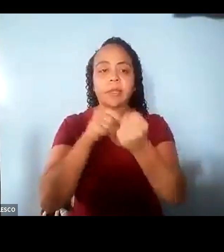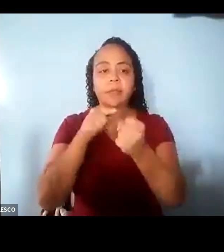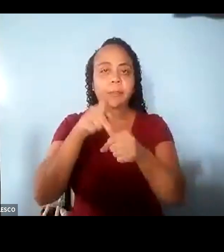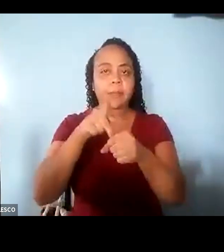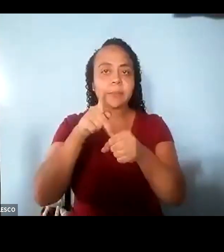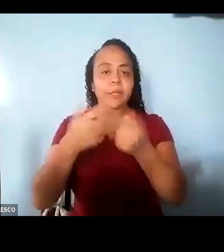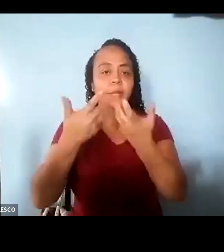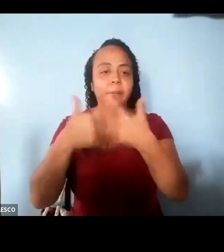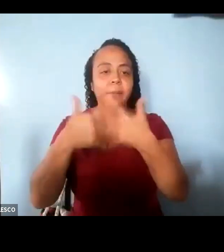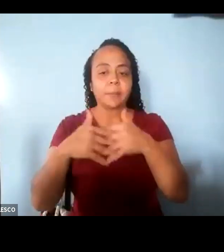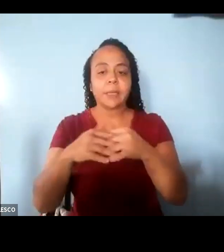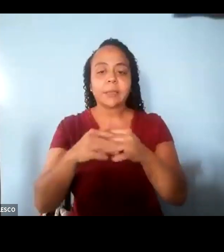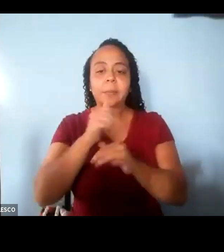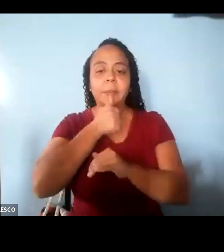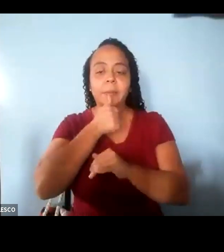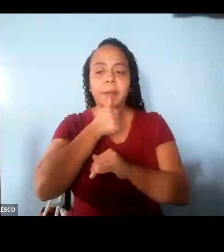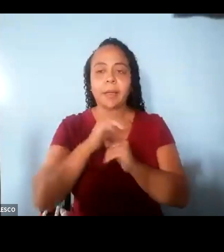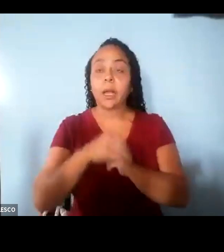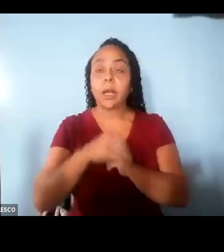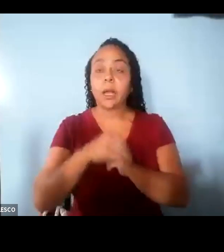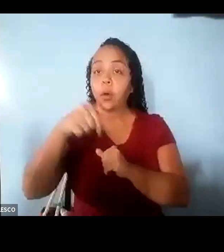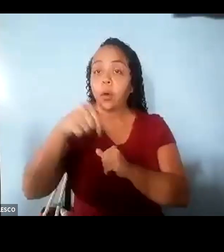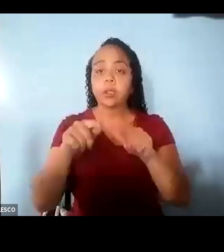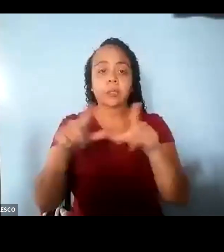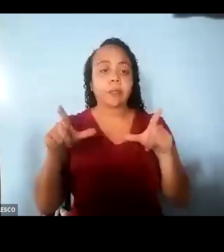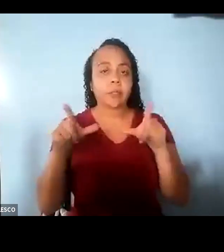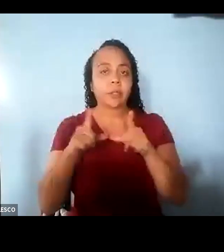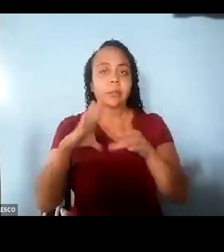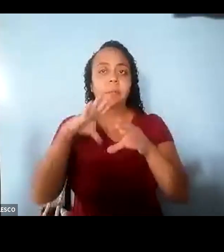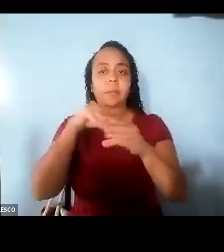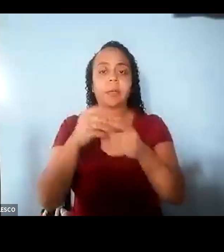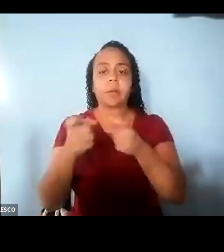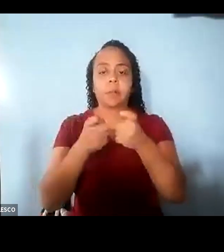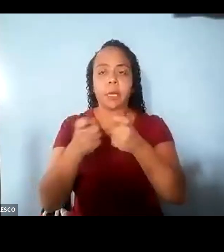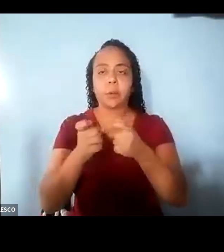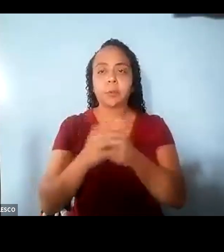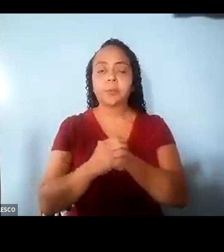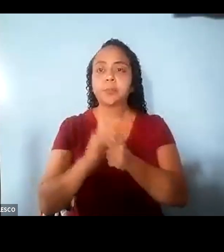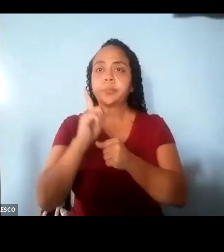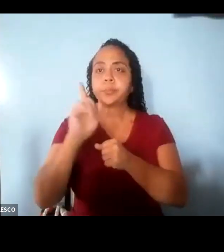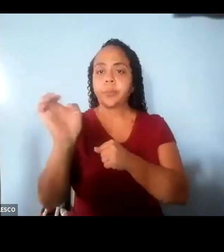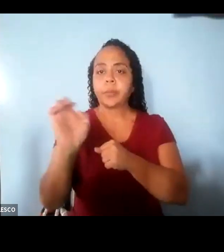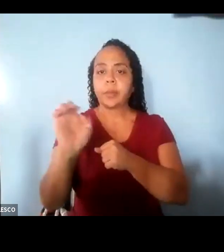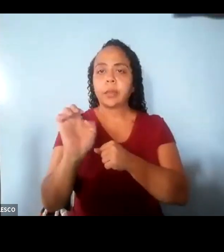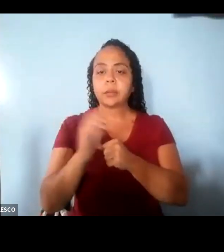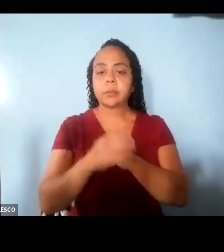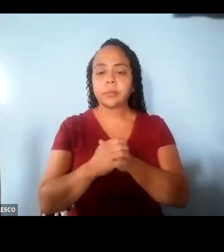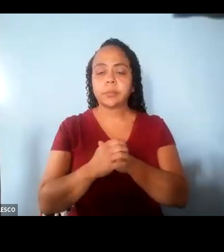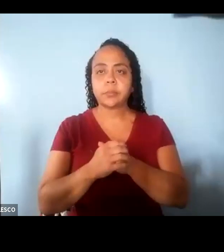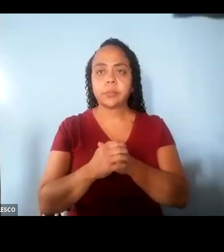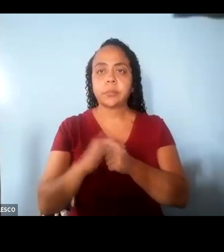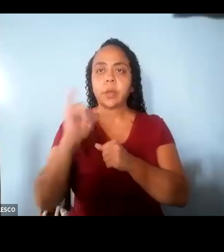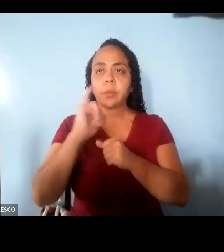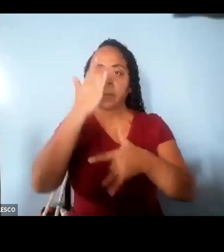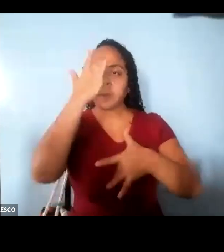privada más que nunca hoy en los territorios en el marco del manejo de una de una emergencia sin precedentes como la pandemia por la